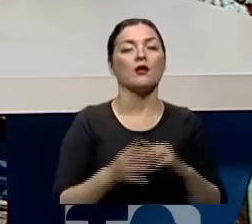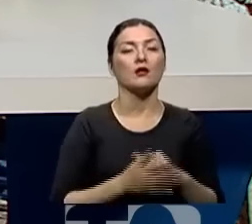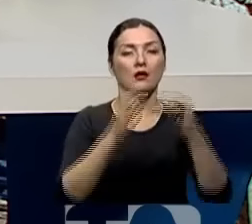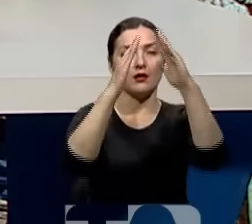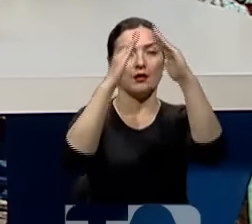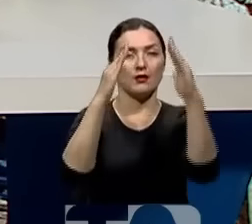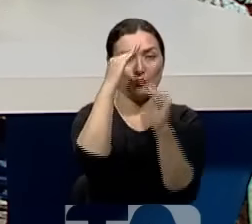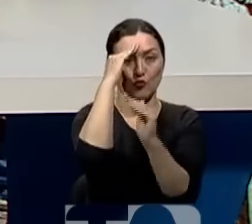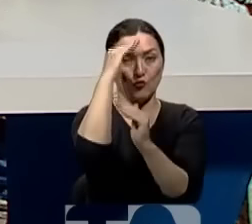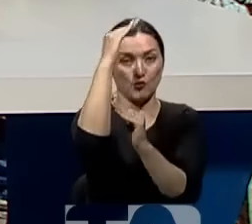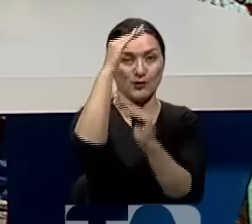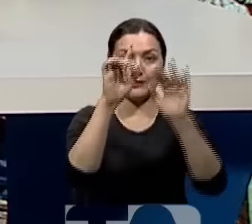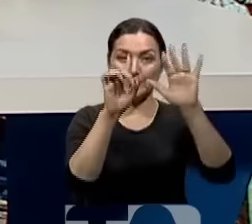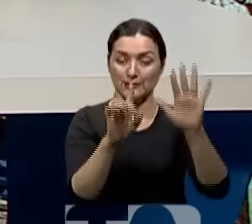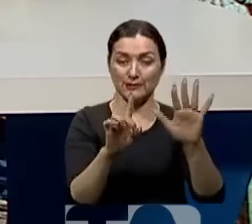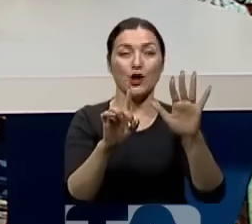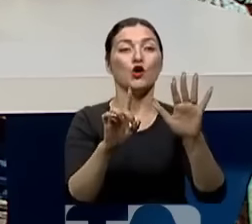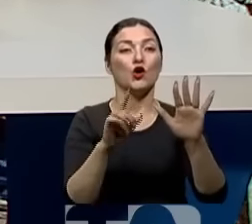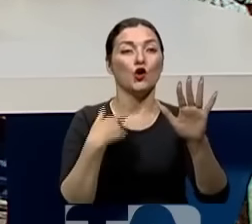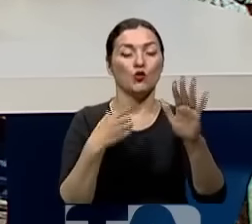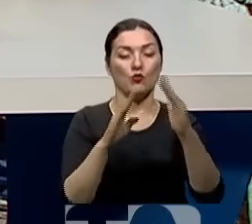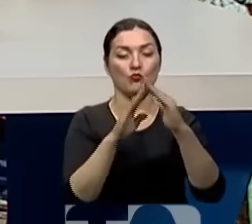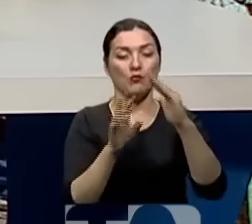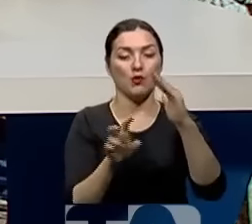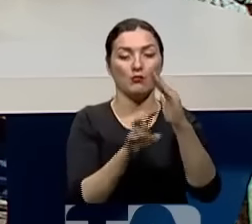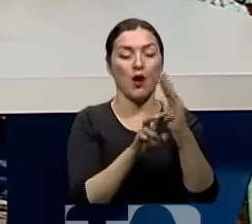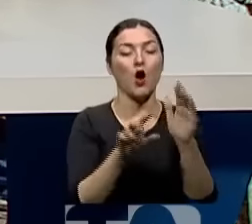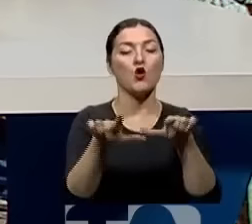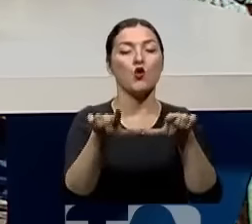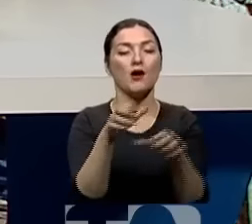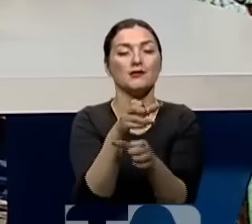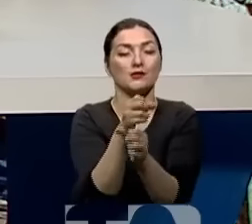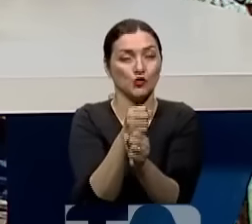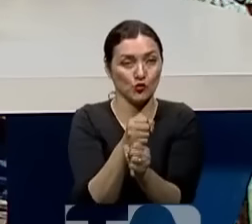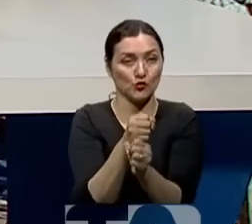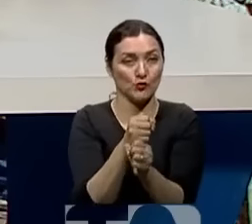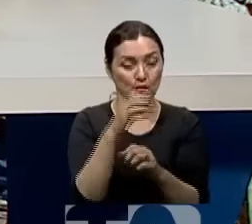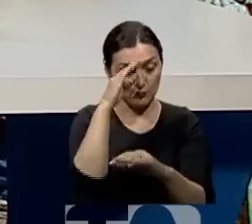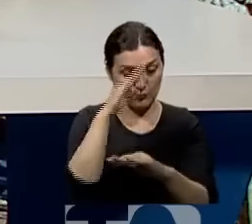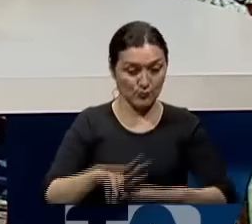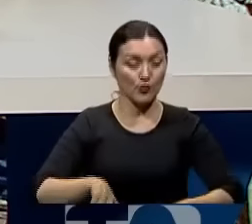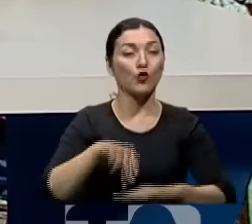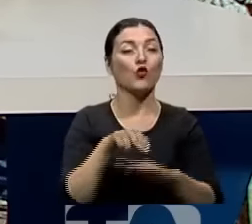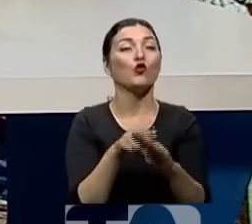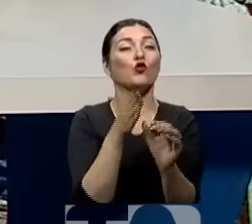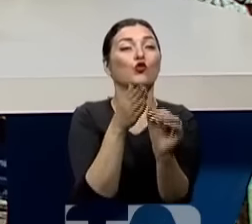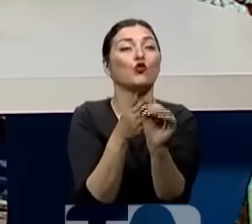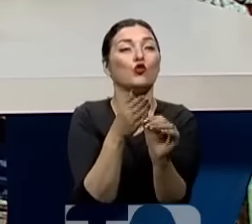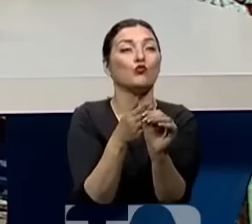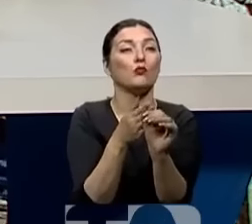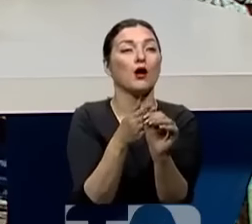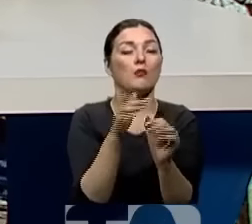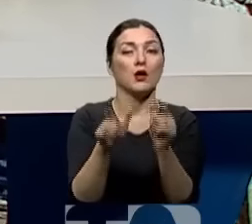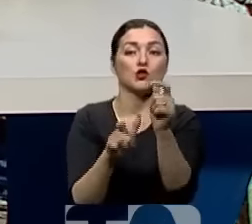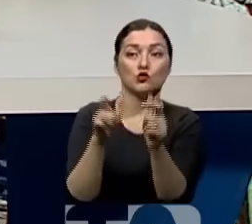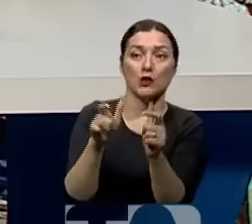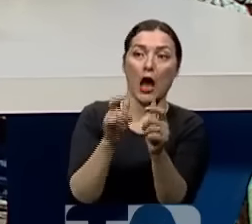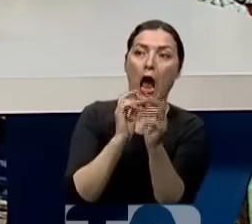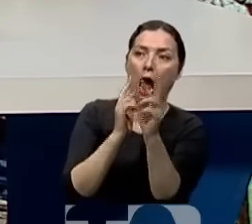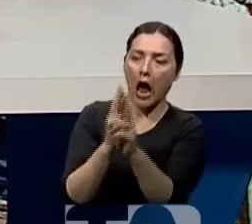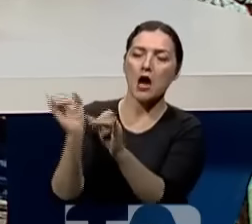policía comunitaria en Quito se convertirán en puntos seguros. Y con esta medida, la Policía Nacional busca brindar una respuesta articulada